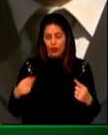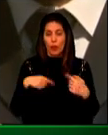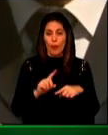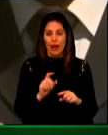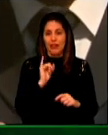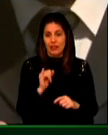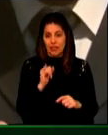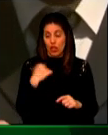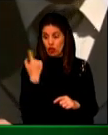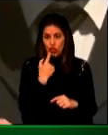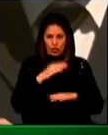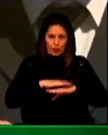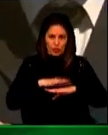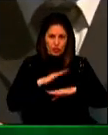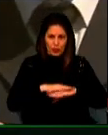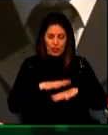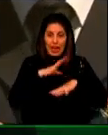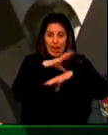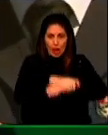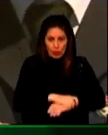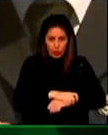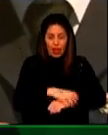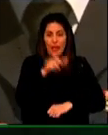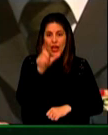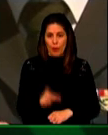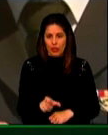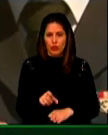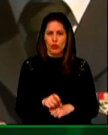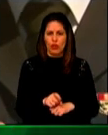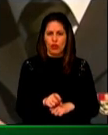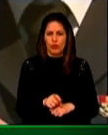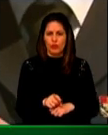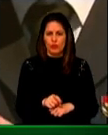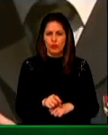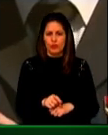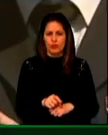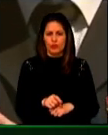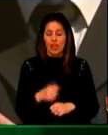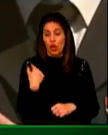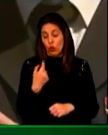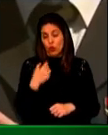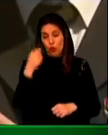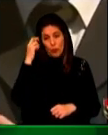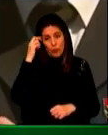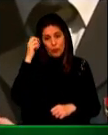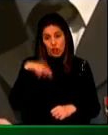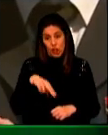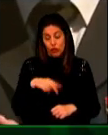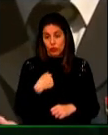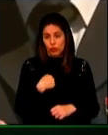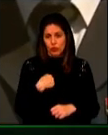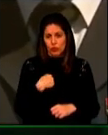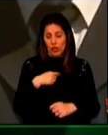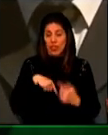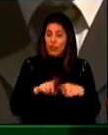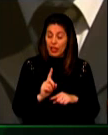sí ocuparnos nosotros de la captura de una persona que, a nuestro juicio,